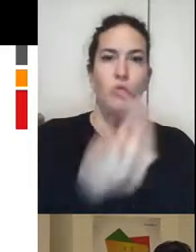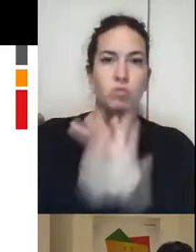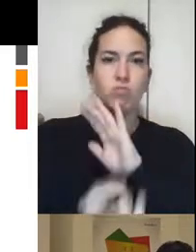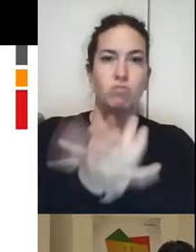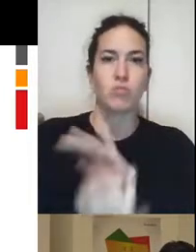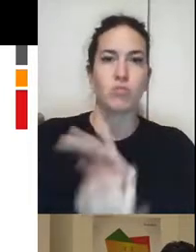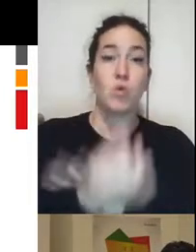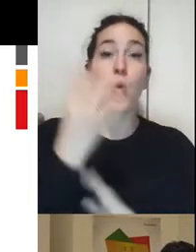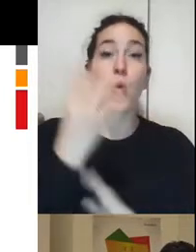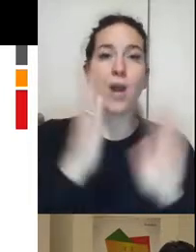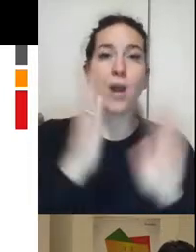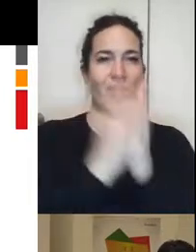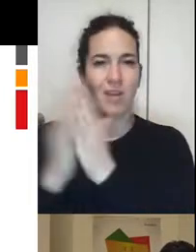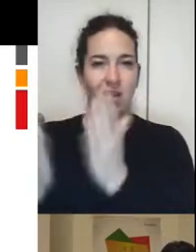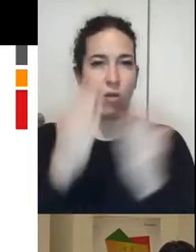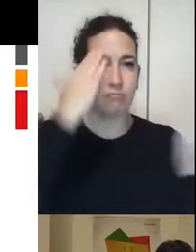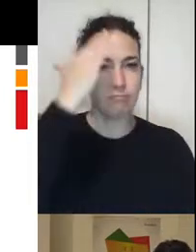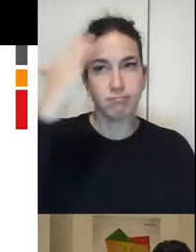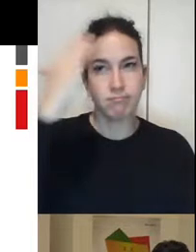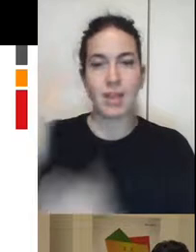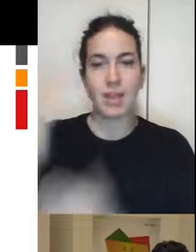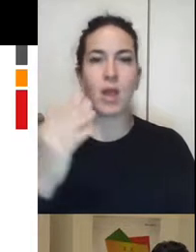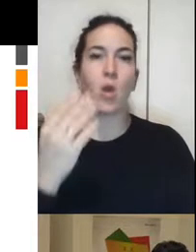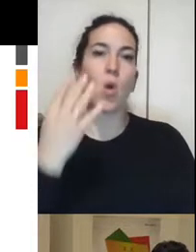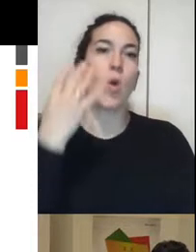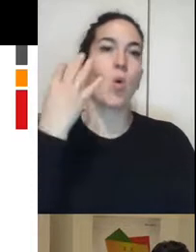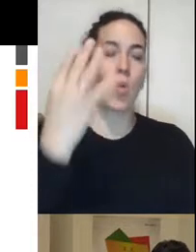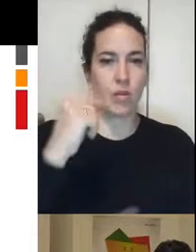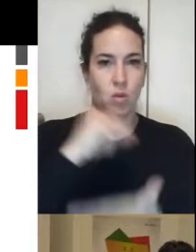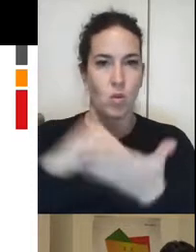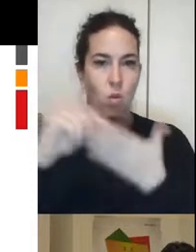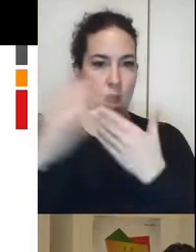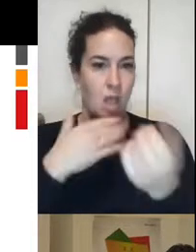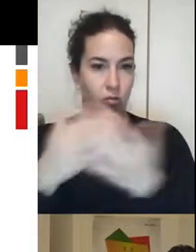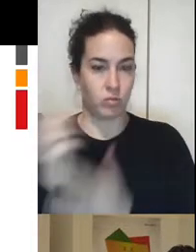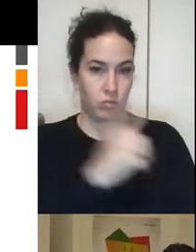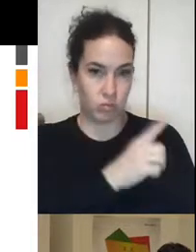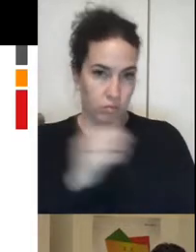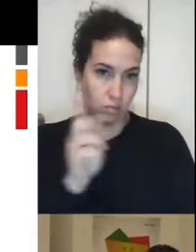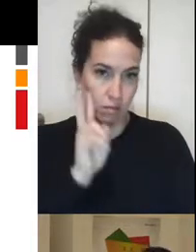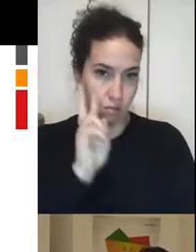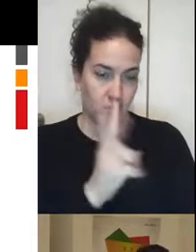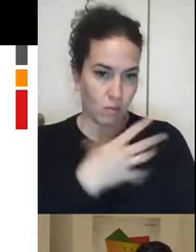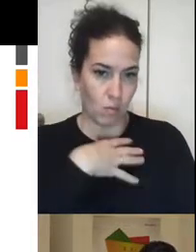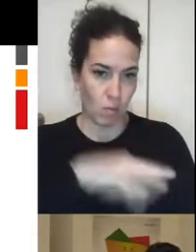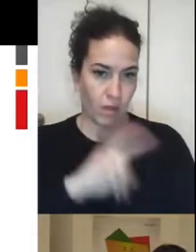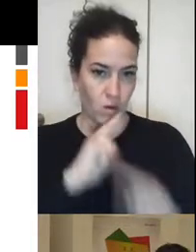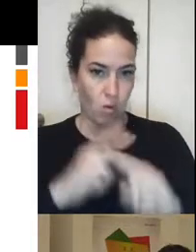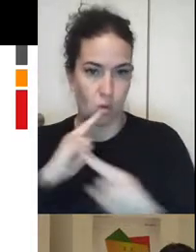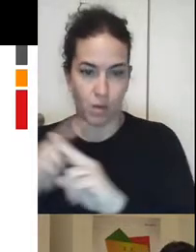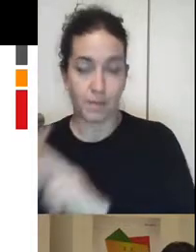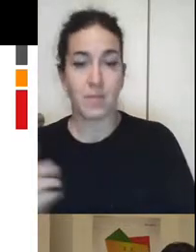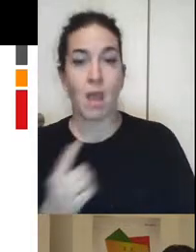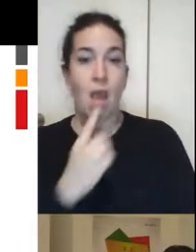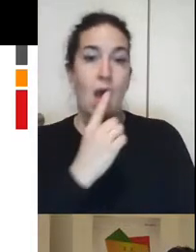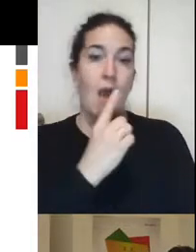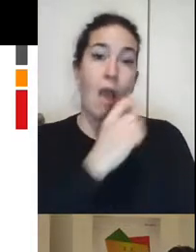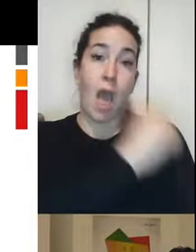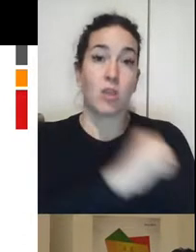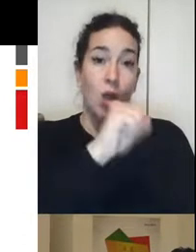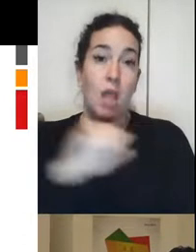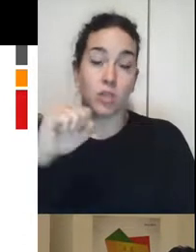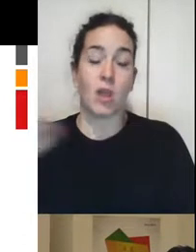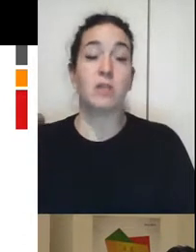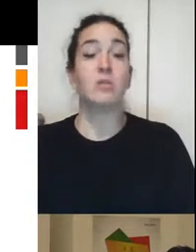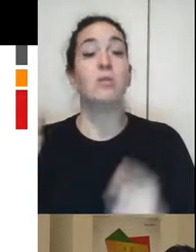dedicados a diferentes autores: John Rawls, Axel Honneth. Bueno, en cada año estudiantes y filósofos